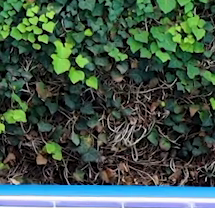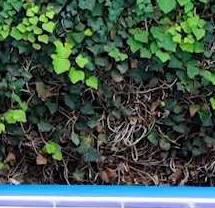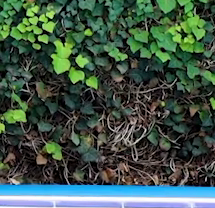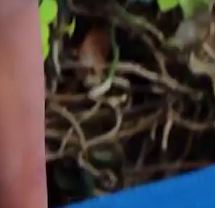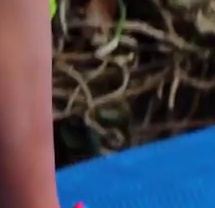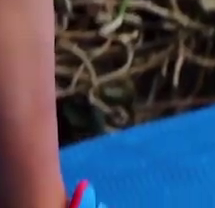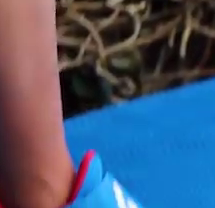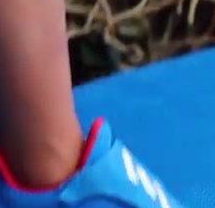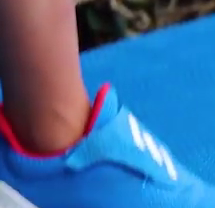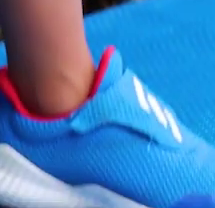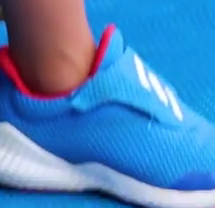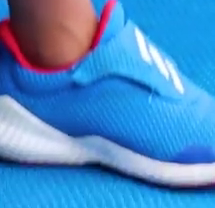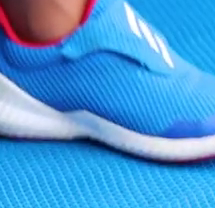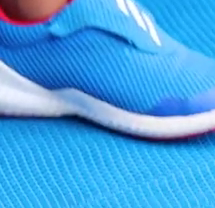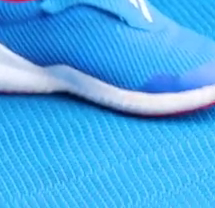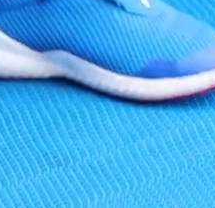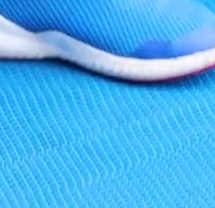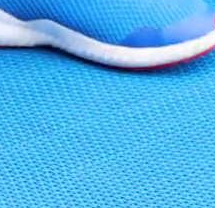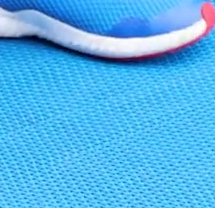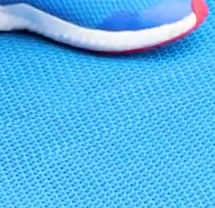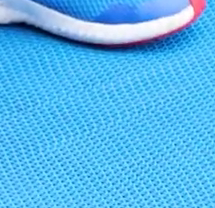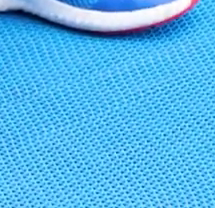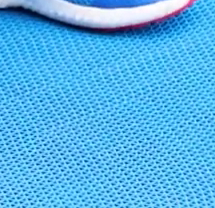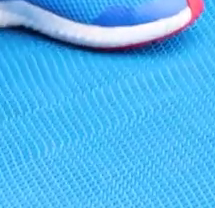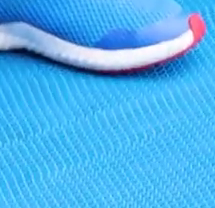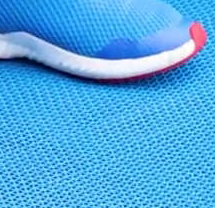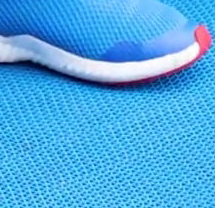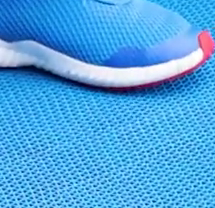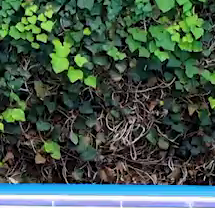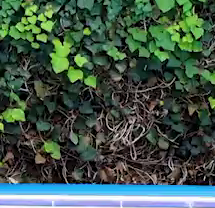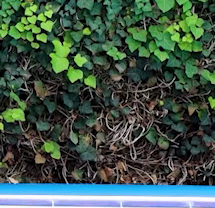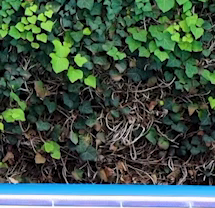todos bien hecho descansamos respiramos